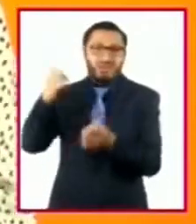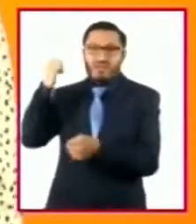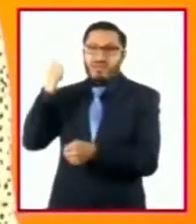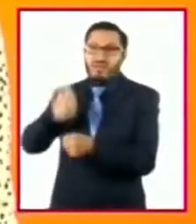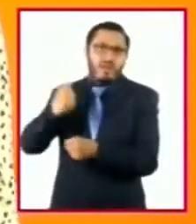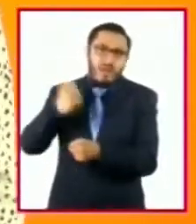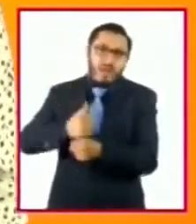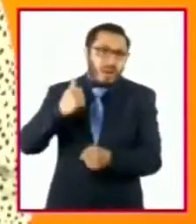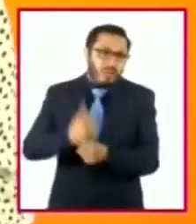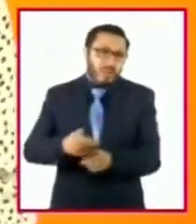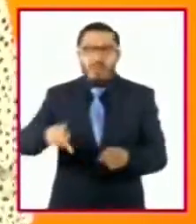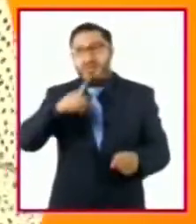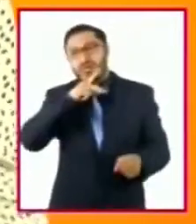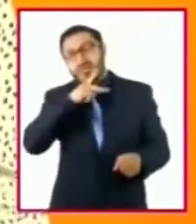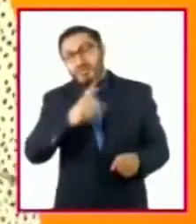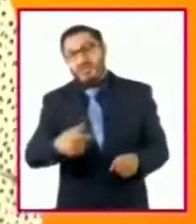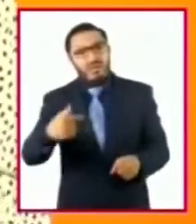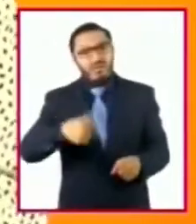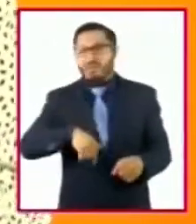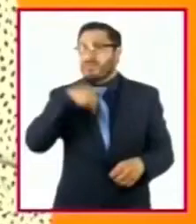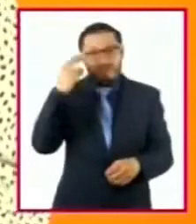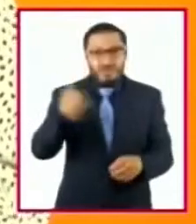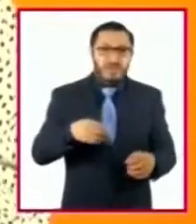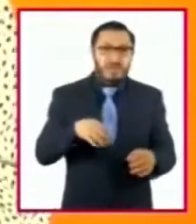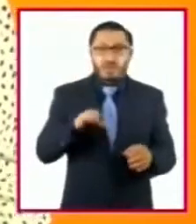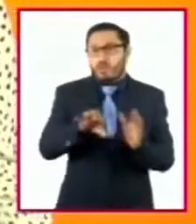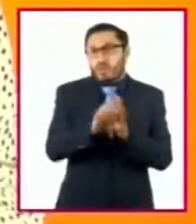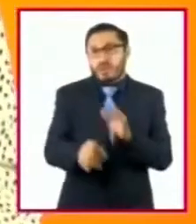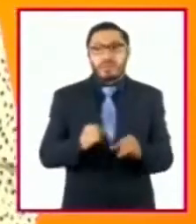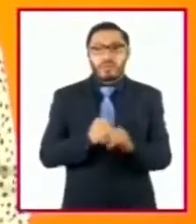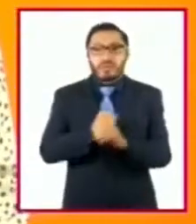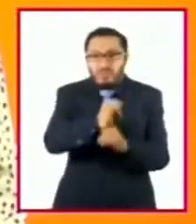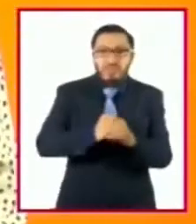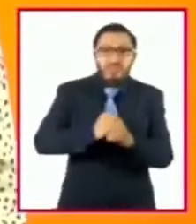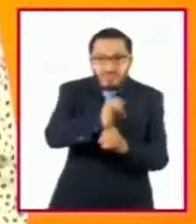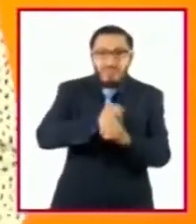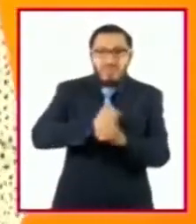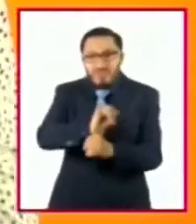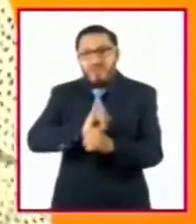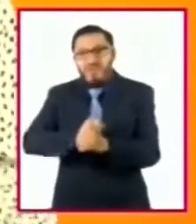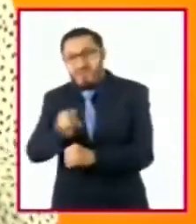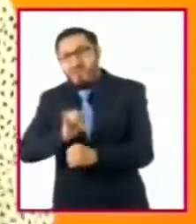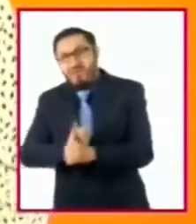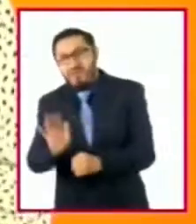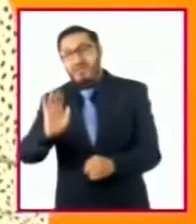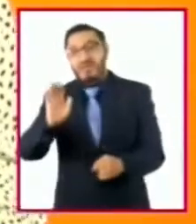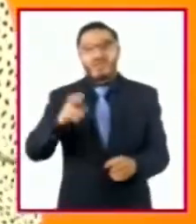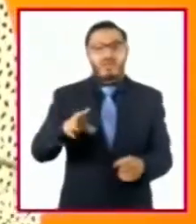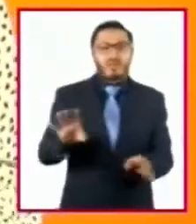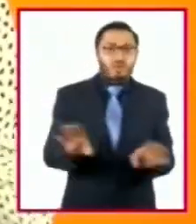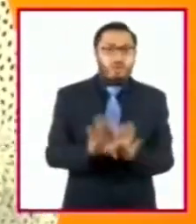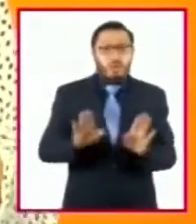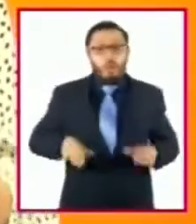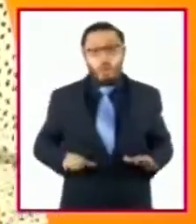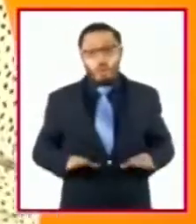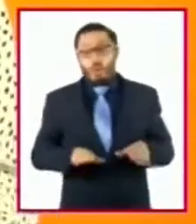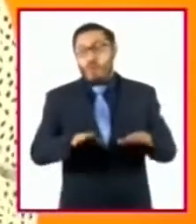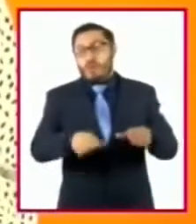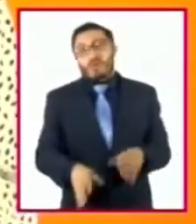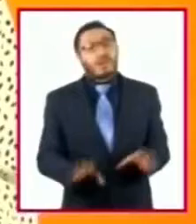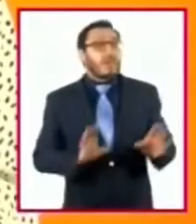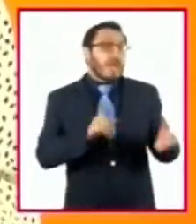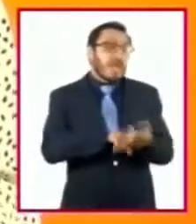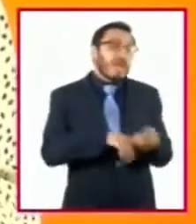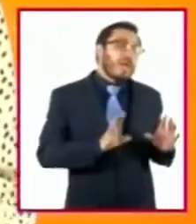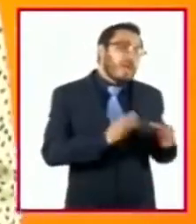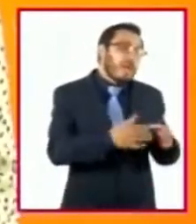más carpintería, por ejemplo, no quiero hacer más tejido que hace mi comunidad y que a eso se dedica. Yo